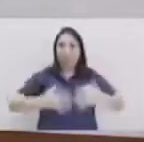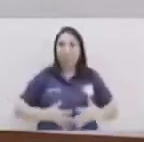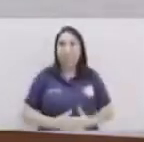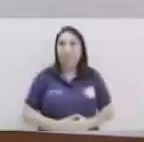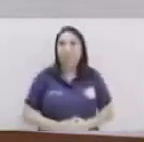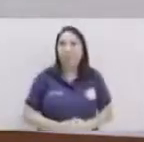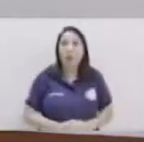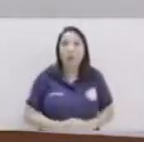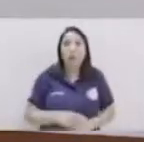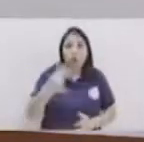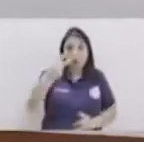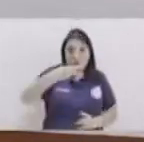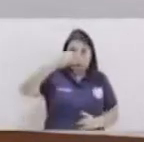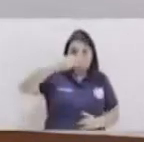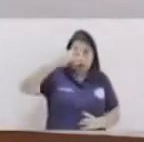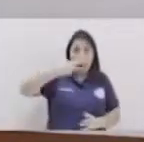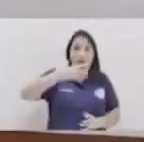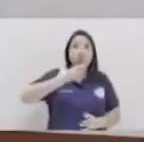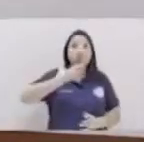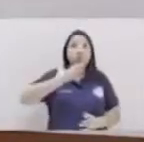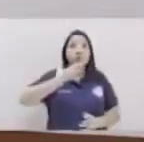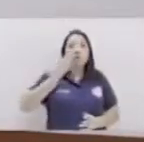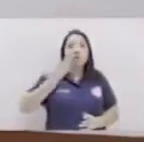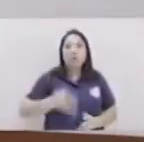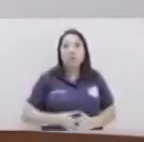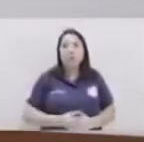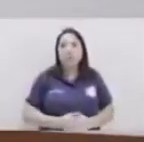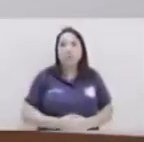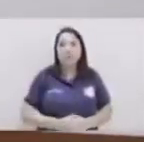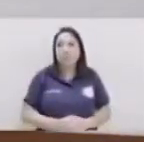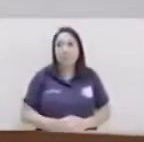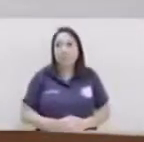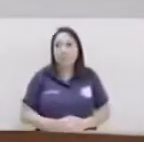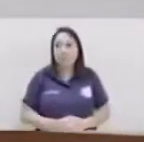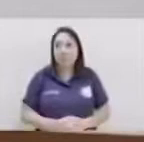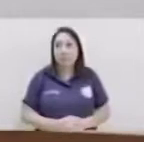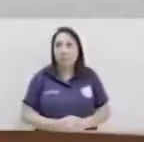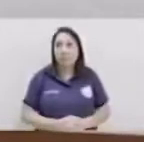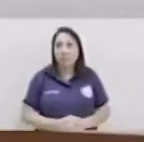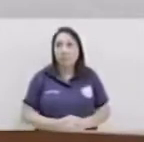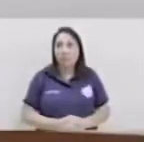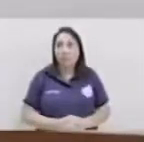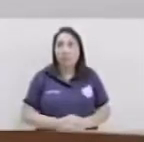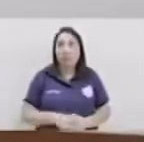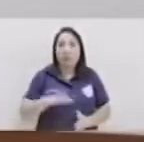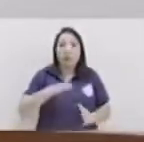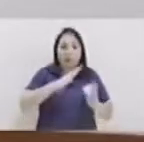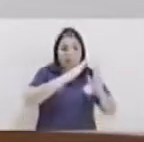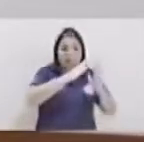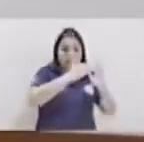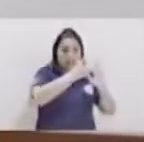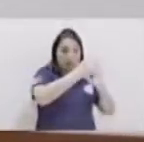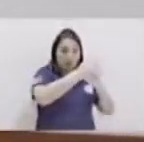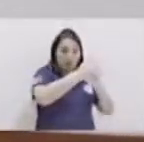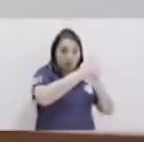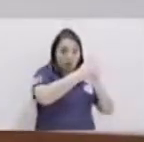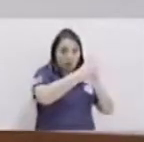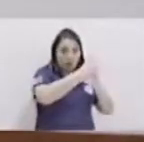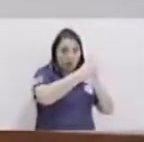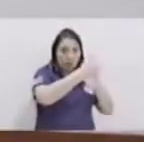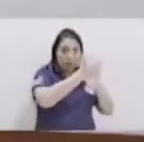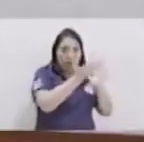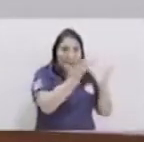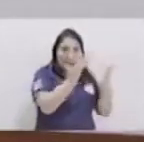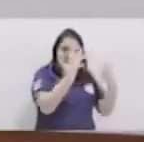colores, los dos colores que usamos, Ujú. y vamos a darle esta unificación, ¿verdad? Para que